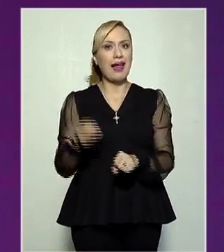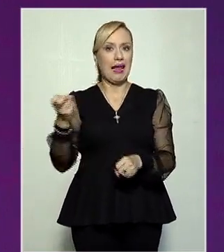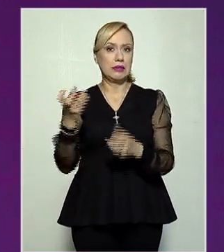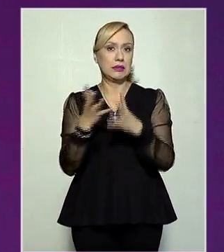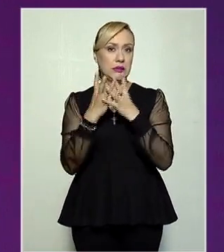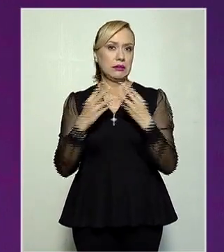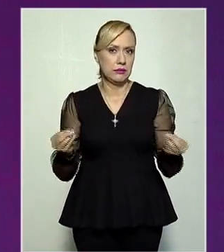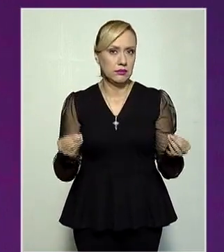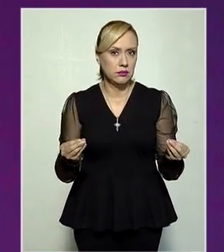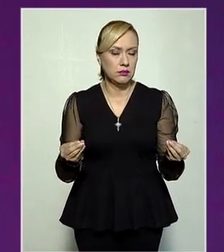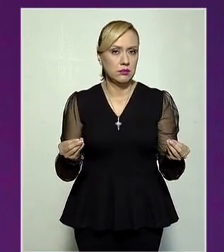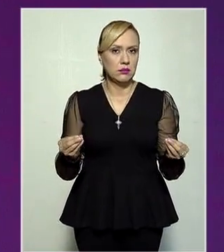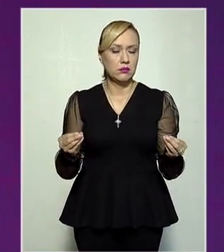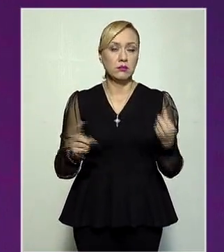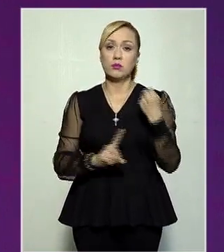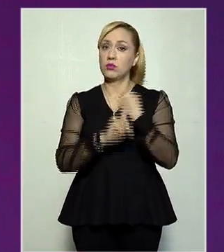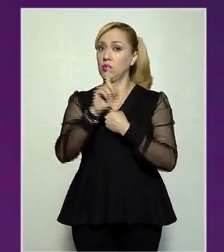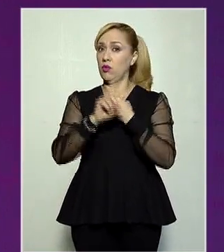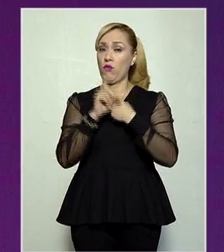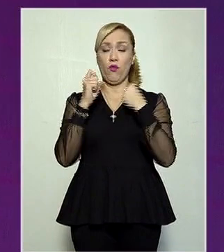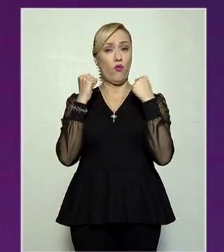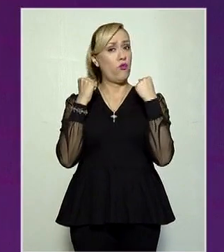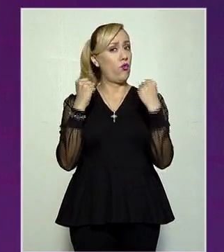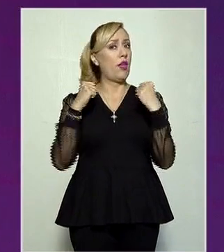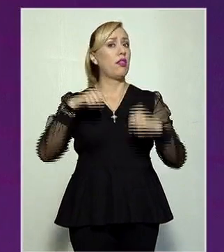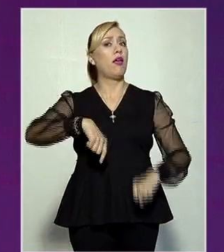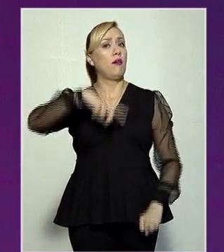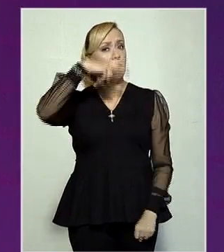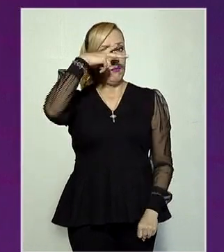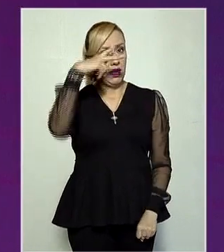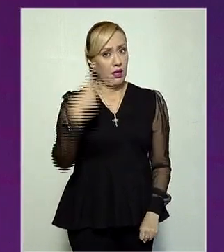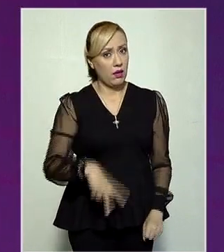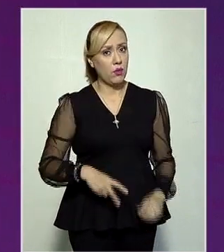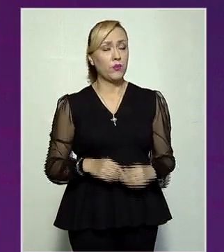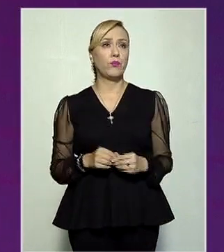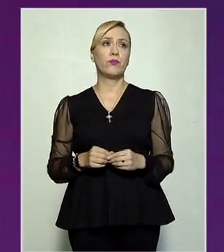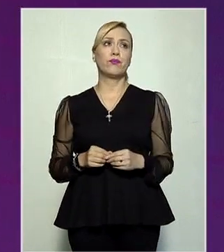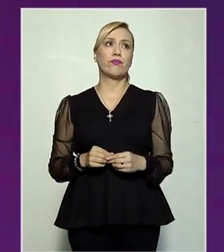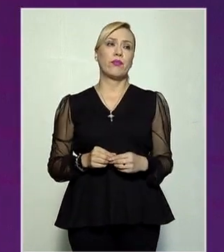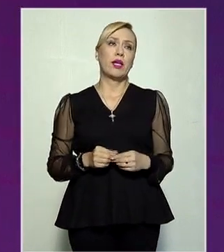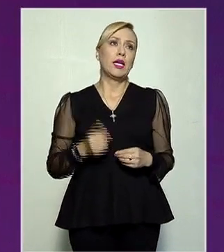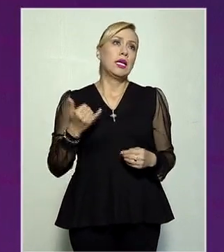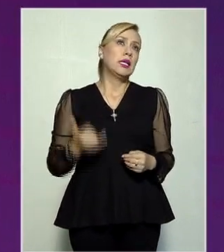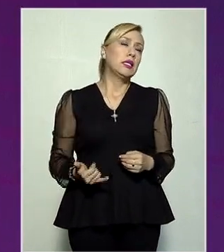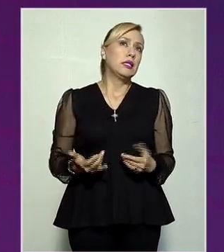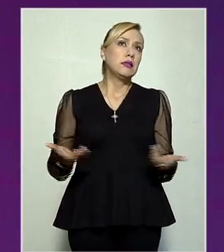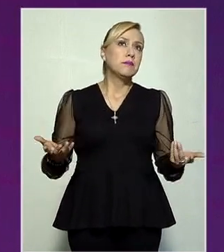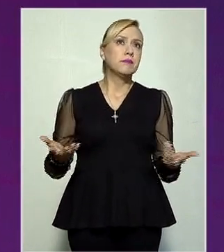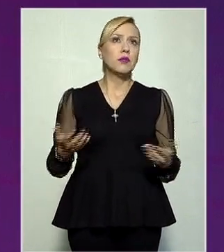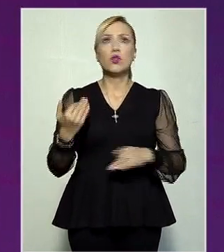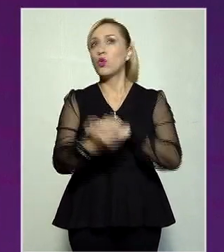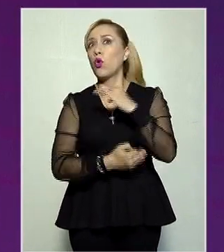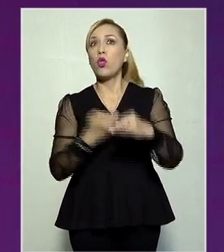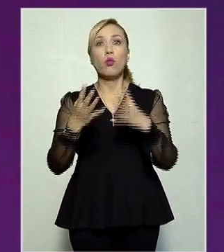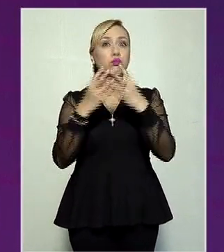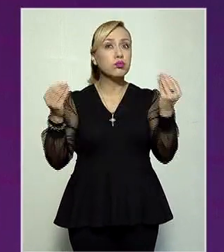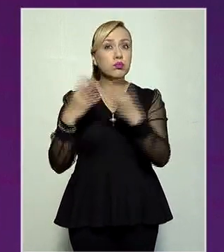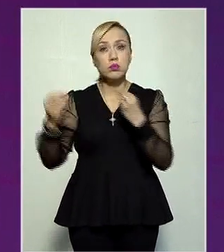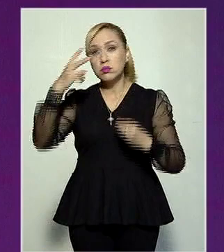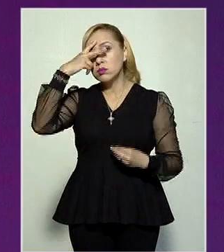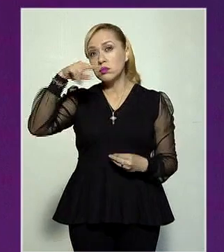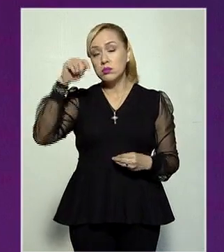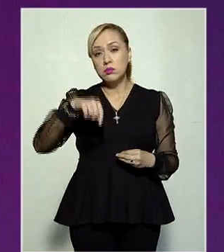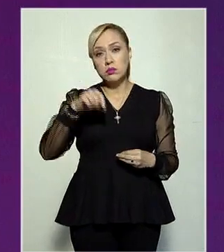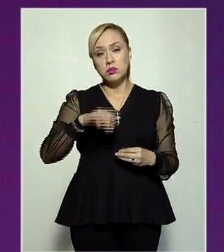¿no? Es una problemática fuerte en México. Además, bueno, no todas las desapariciones que hay en México, que se